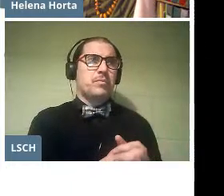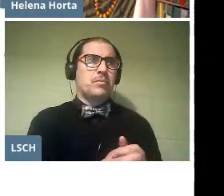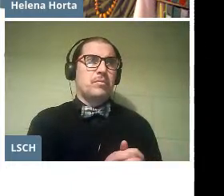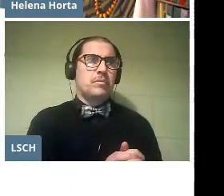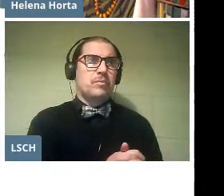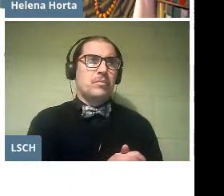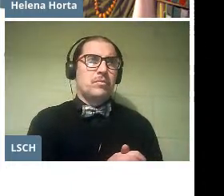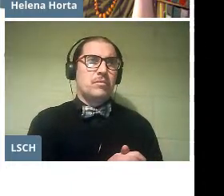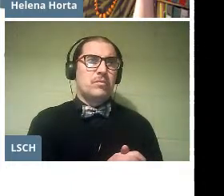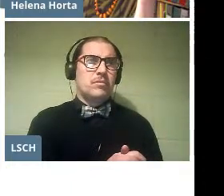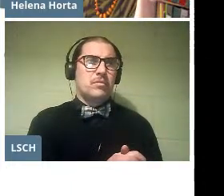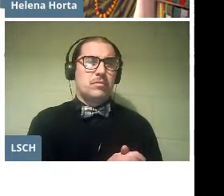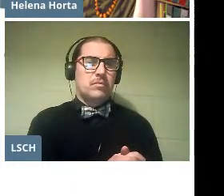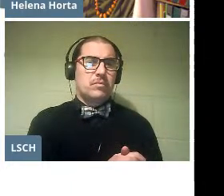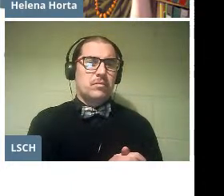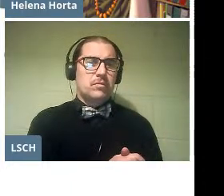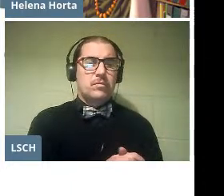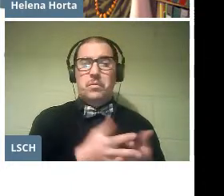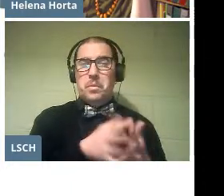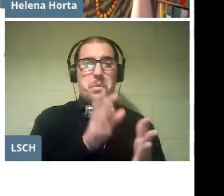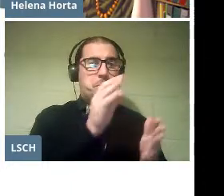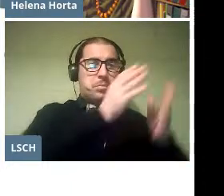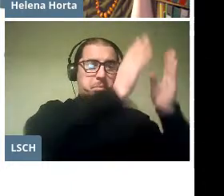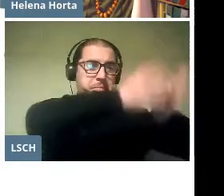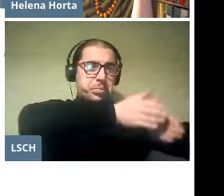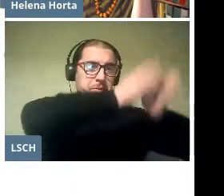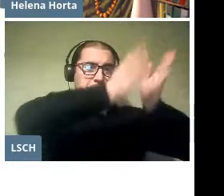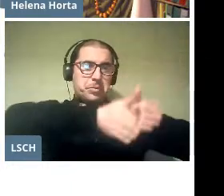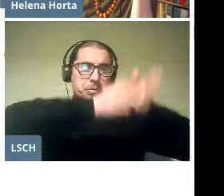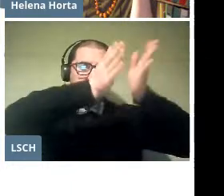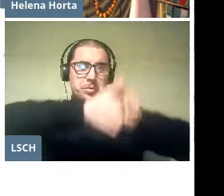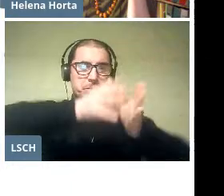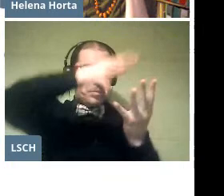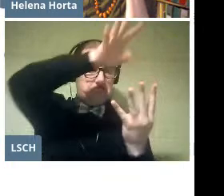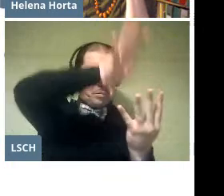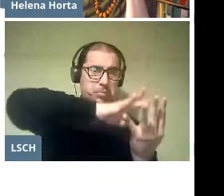con diseños, sino que simples listados y